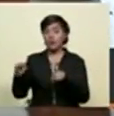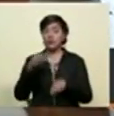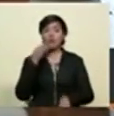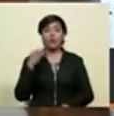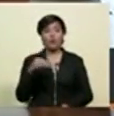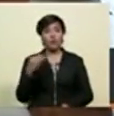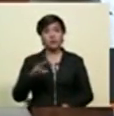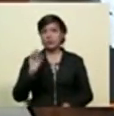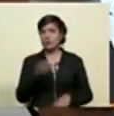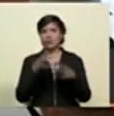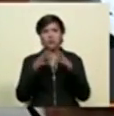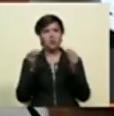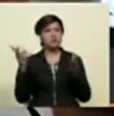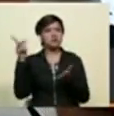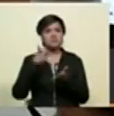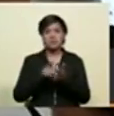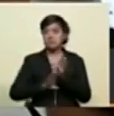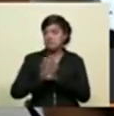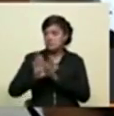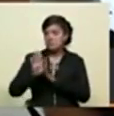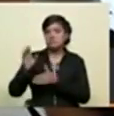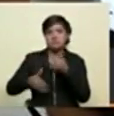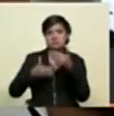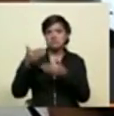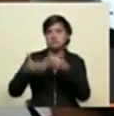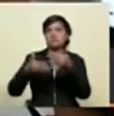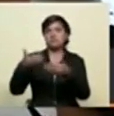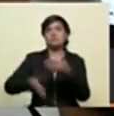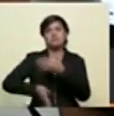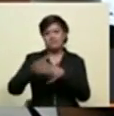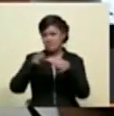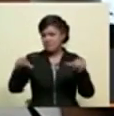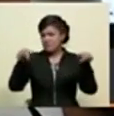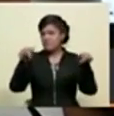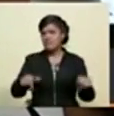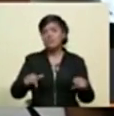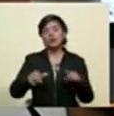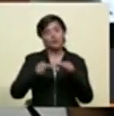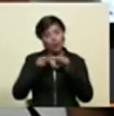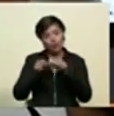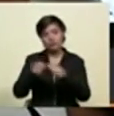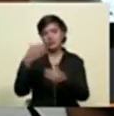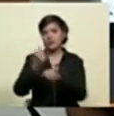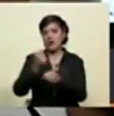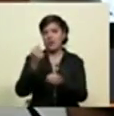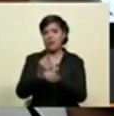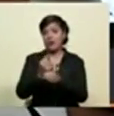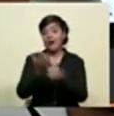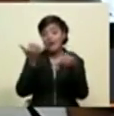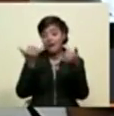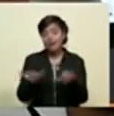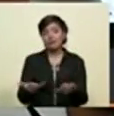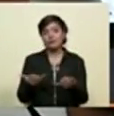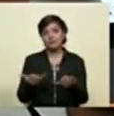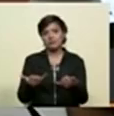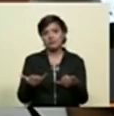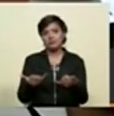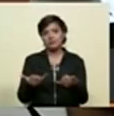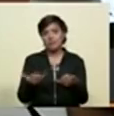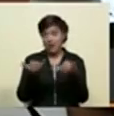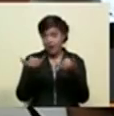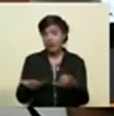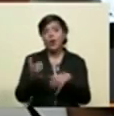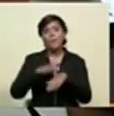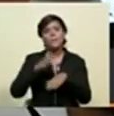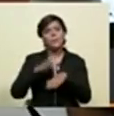y esas muchachas que vienen insurgiendo se mantengan allí y continúen ese legado. Este es el momento.